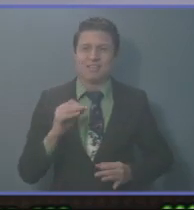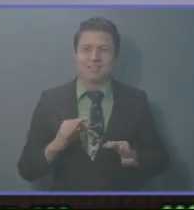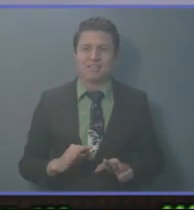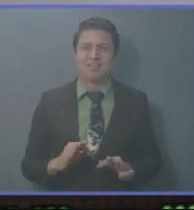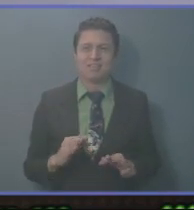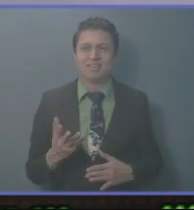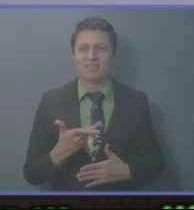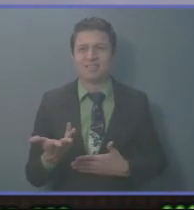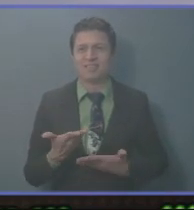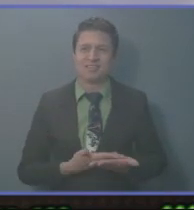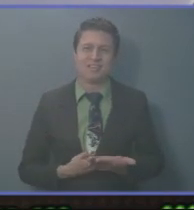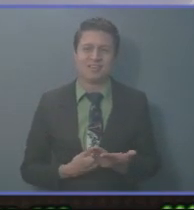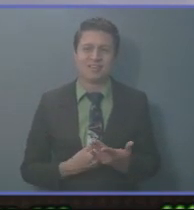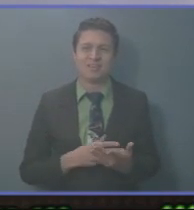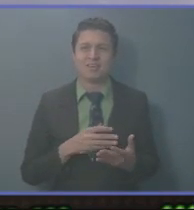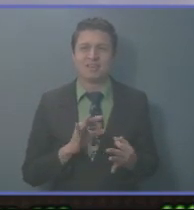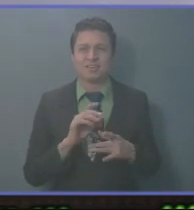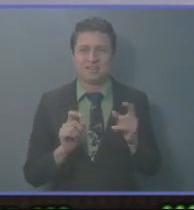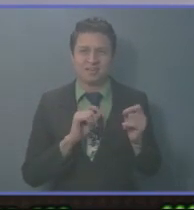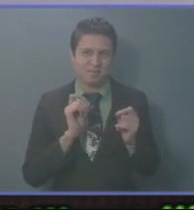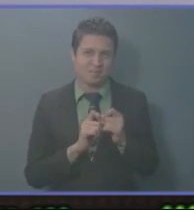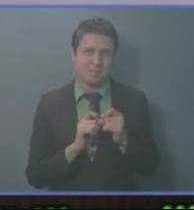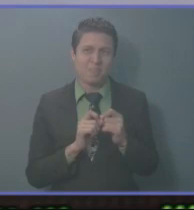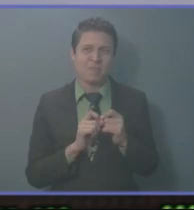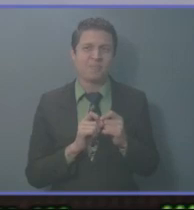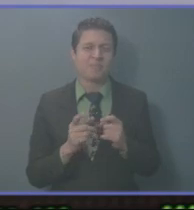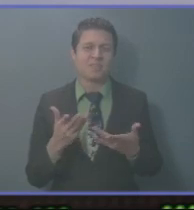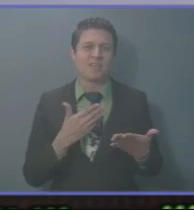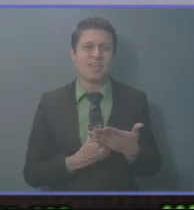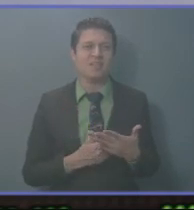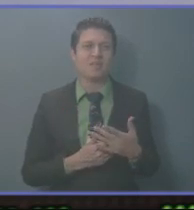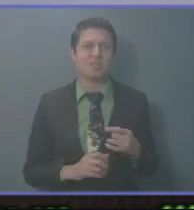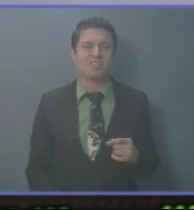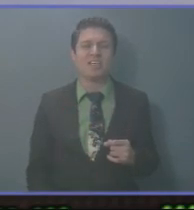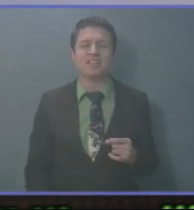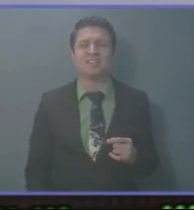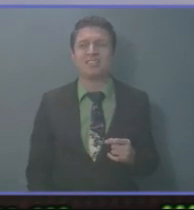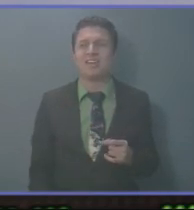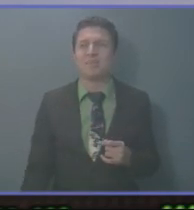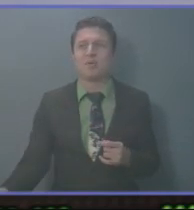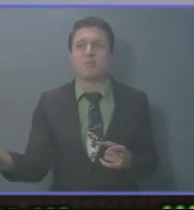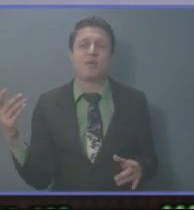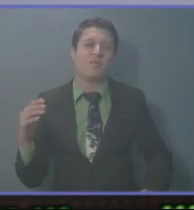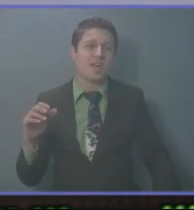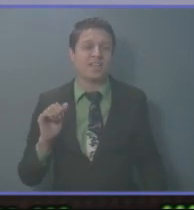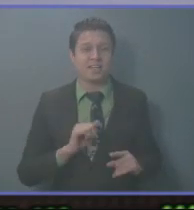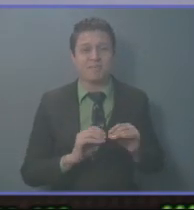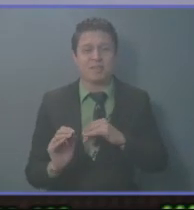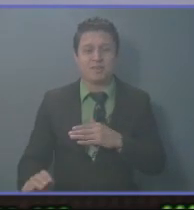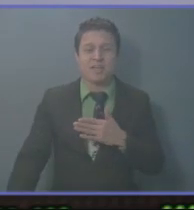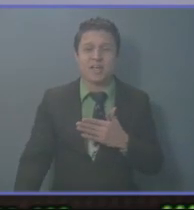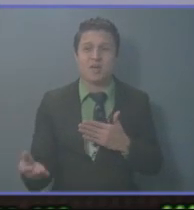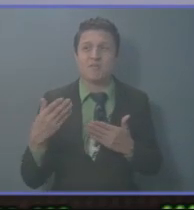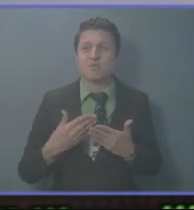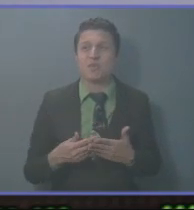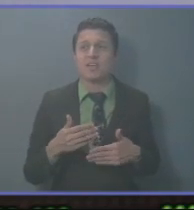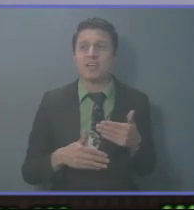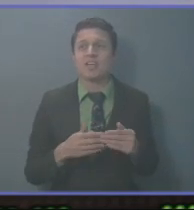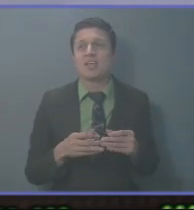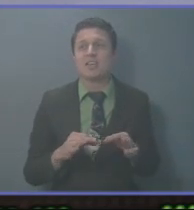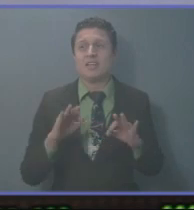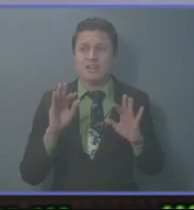derogatoria. En dicha ocasión, la presidenta del Banco Hipotecario manifestó que al comparar la ley de